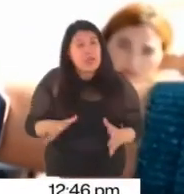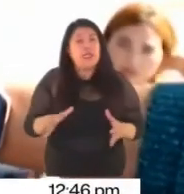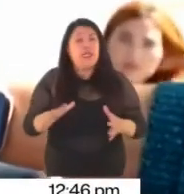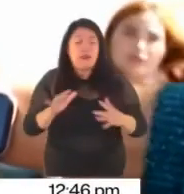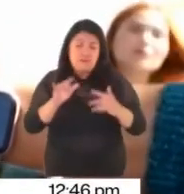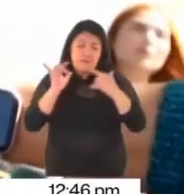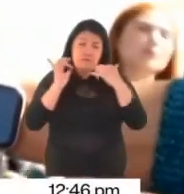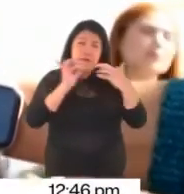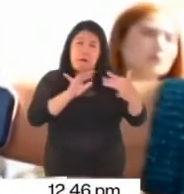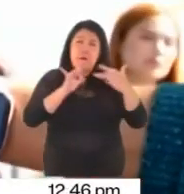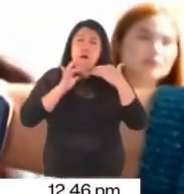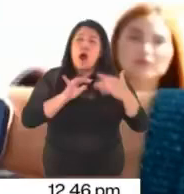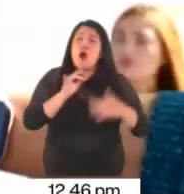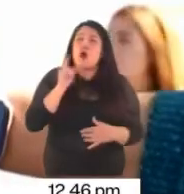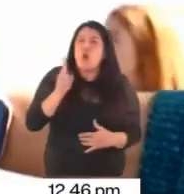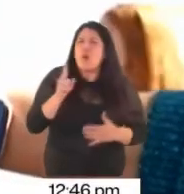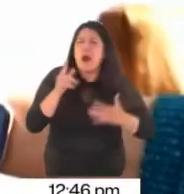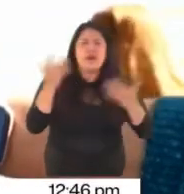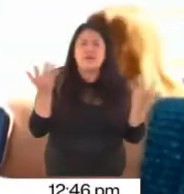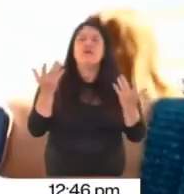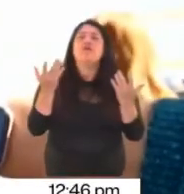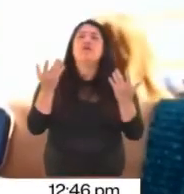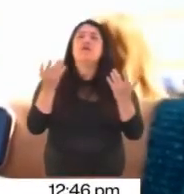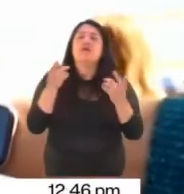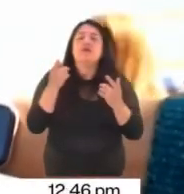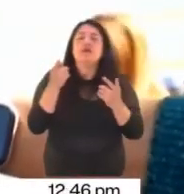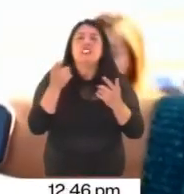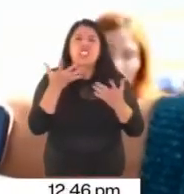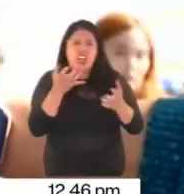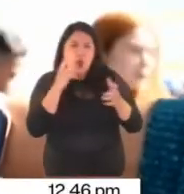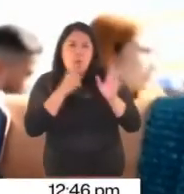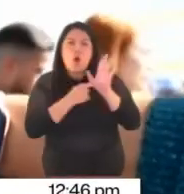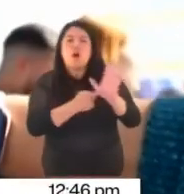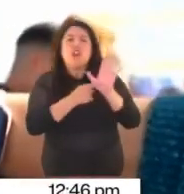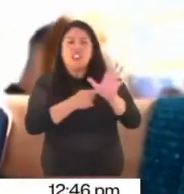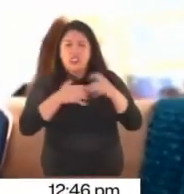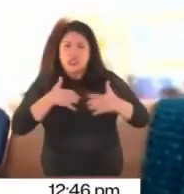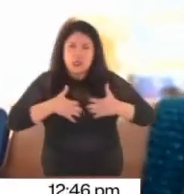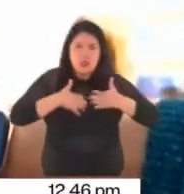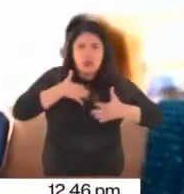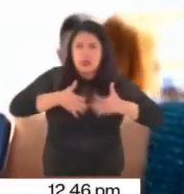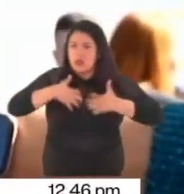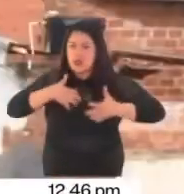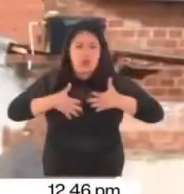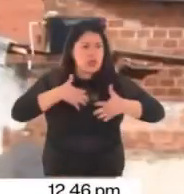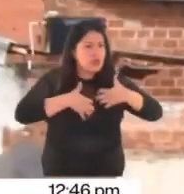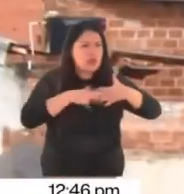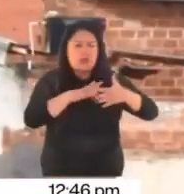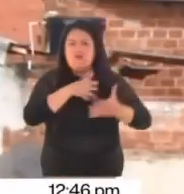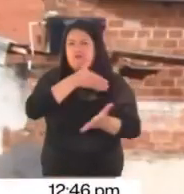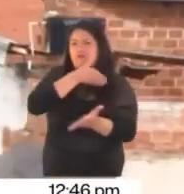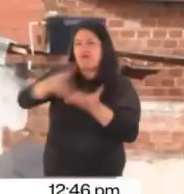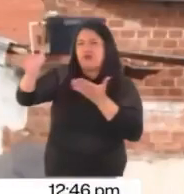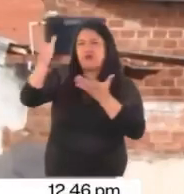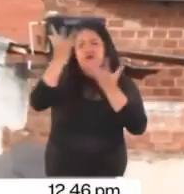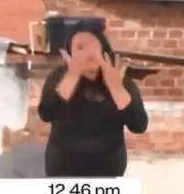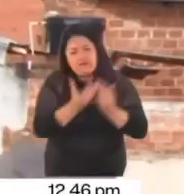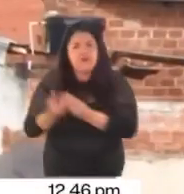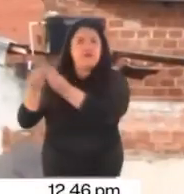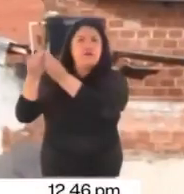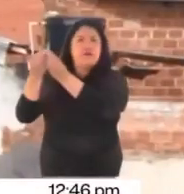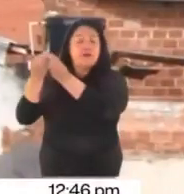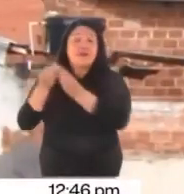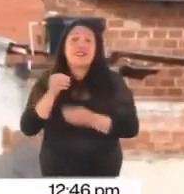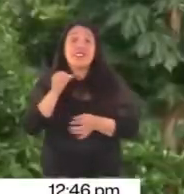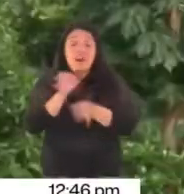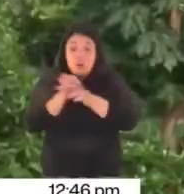generar un cierto temor en la población para que permanezca desplazada. Desde Segovia, los habitantes denuncian